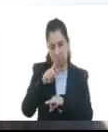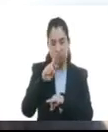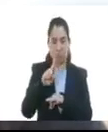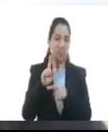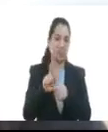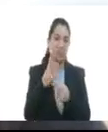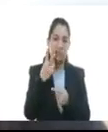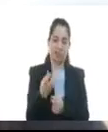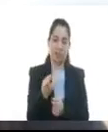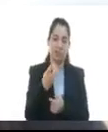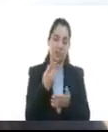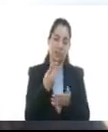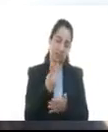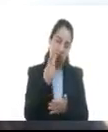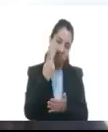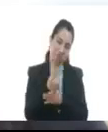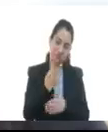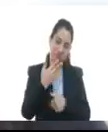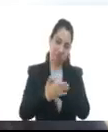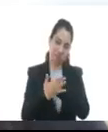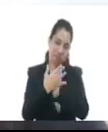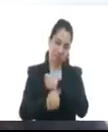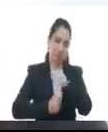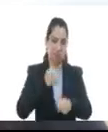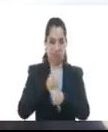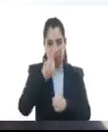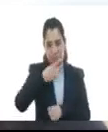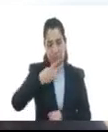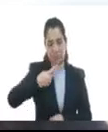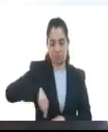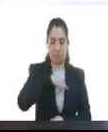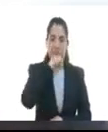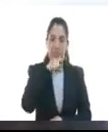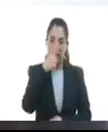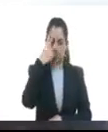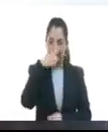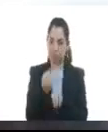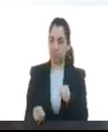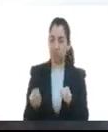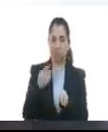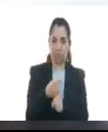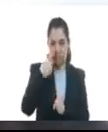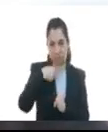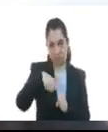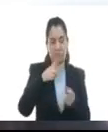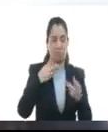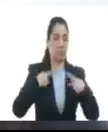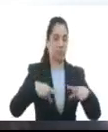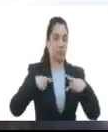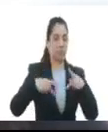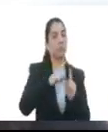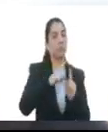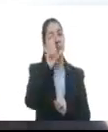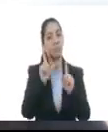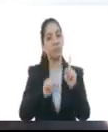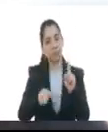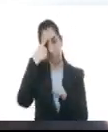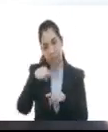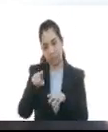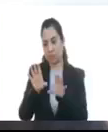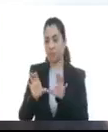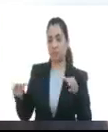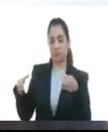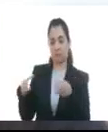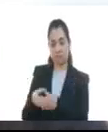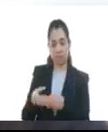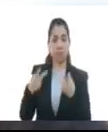importante para nosotros, nosotras y para la sociedad y para la gente de este país y para esas comunidades y para esas personas con las que